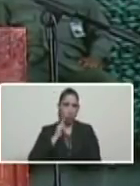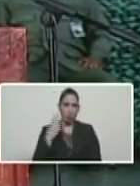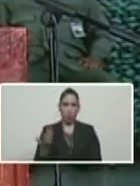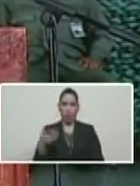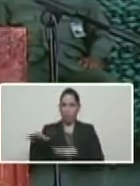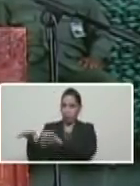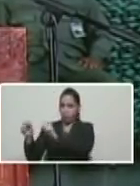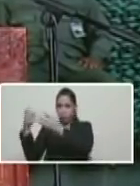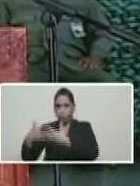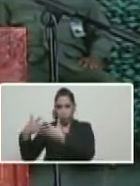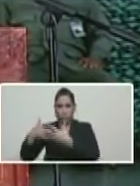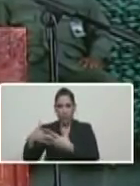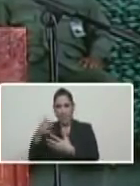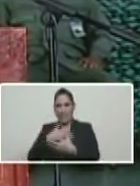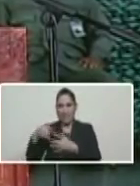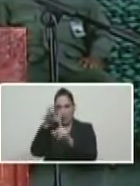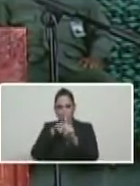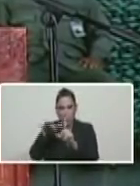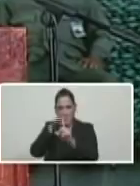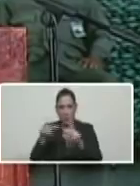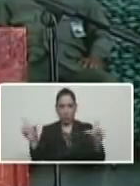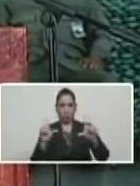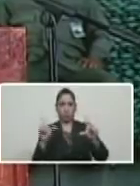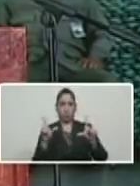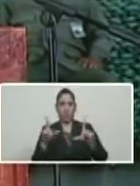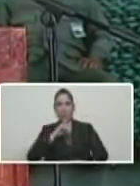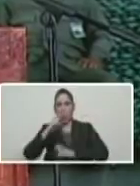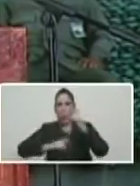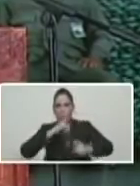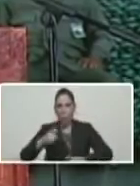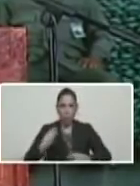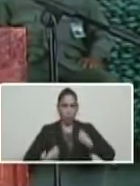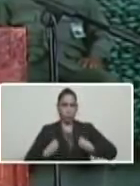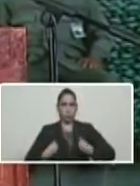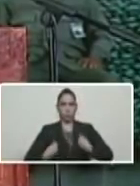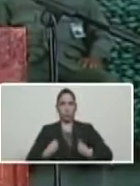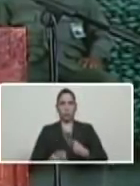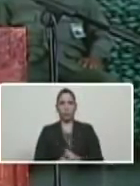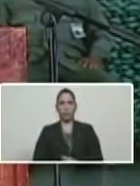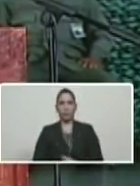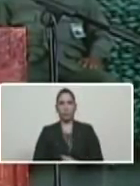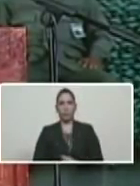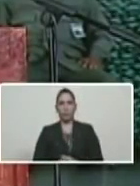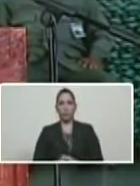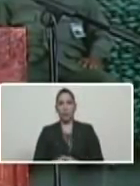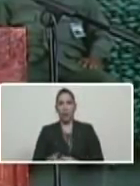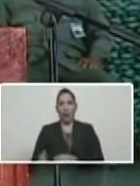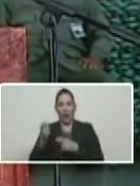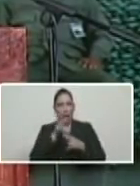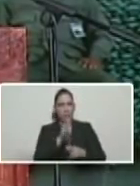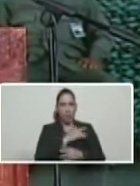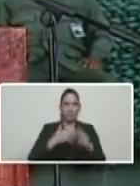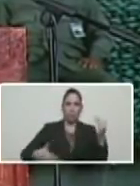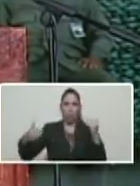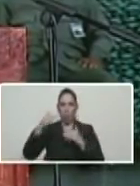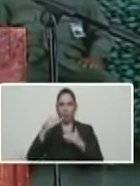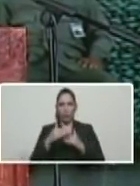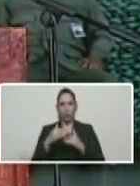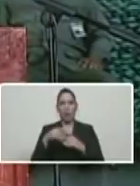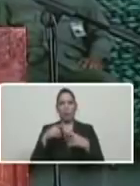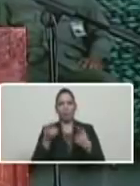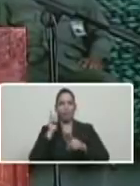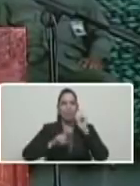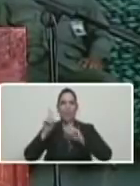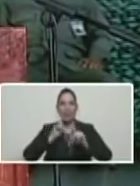imperio emplea la manipulación mediática, el odio y la desesperanza como arma poderosa, basada en la mentira para